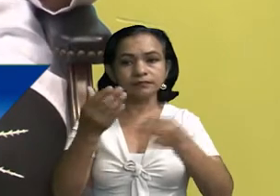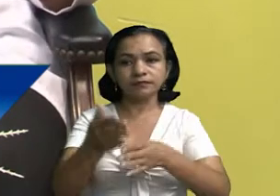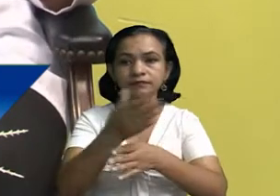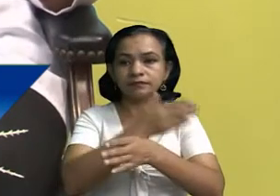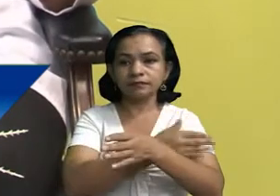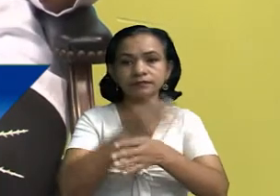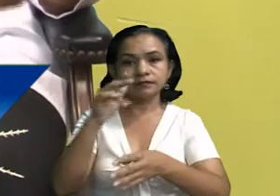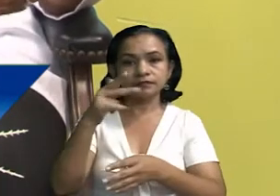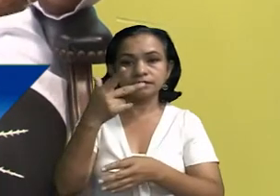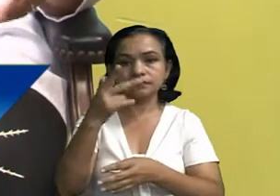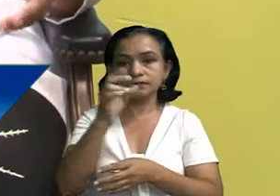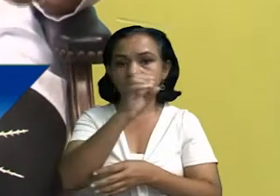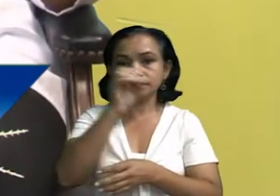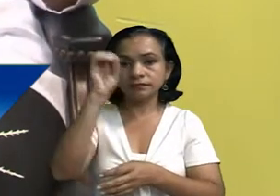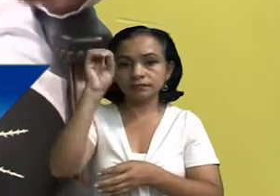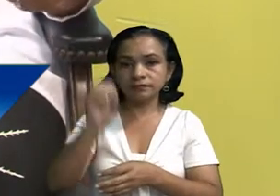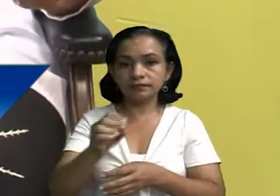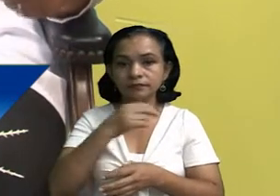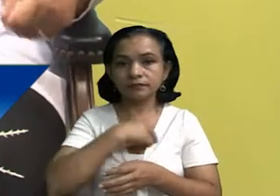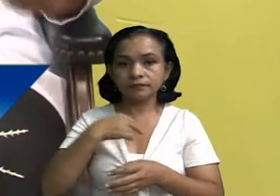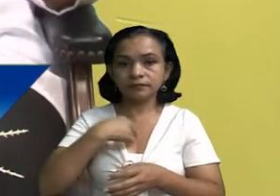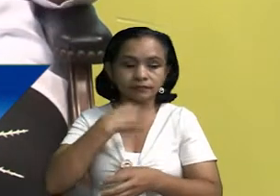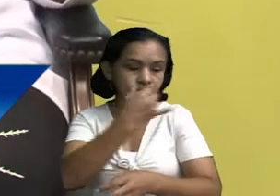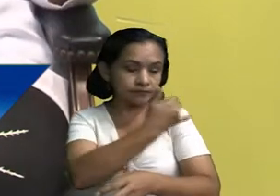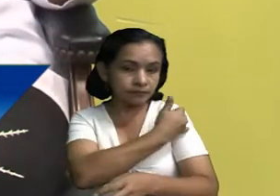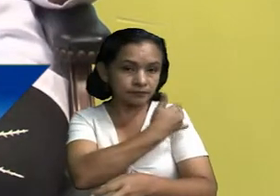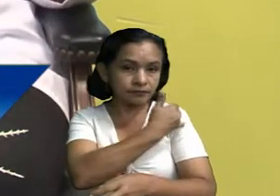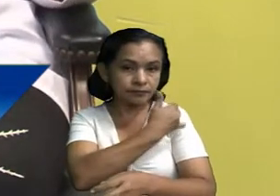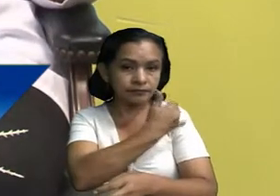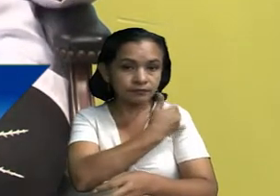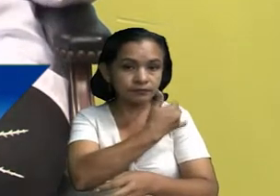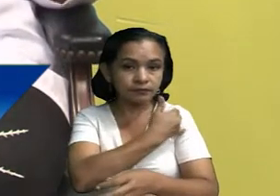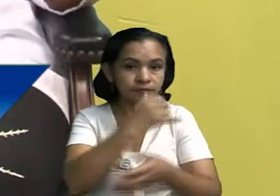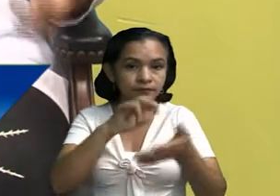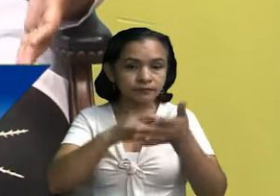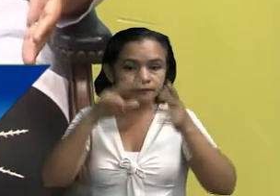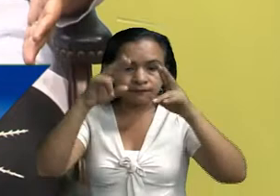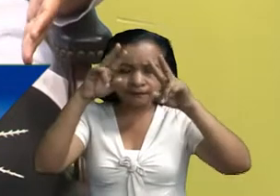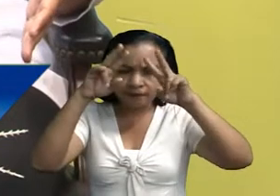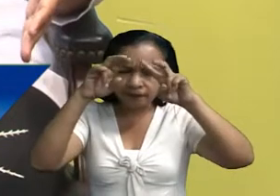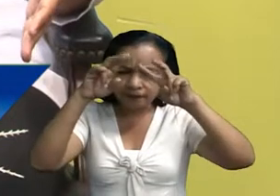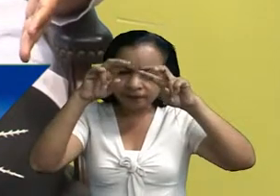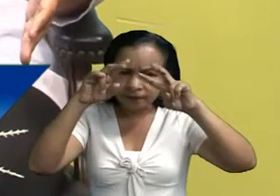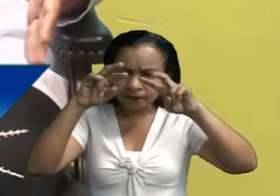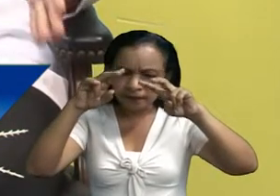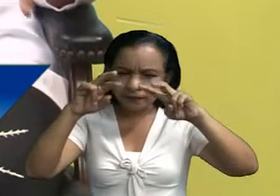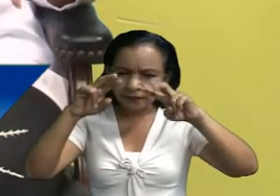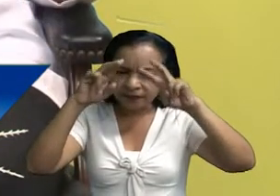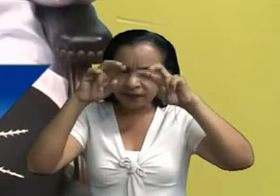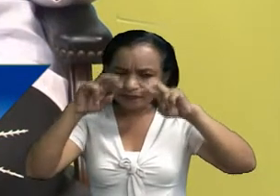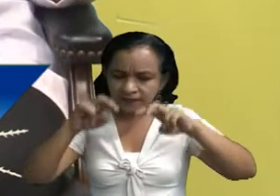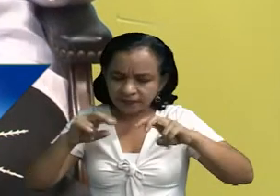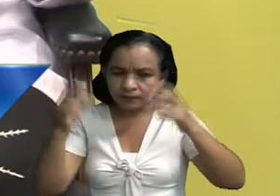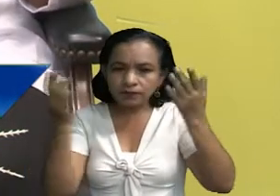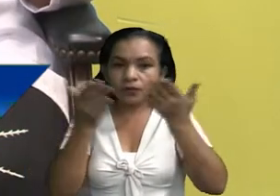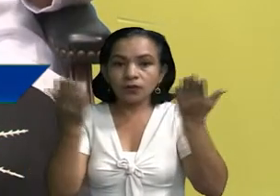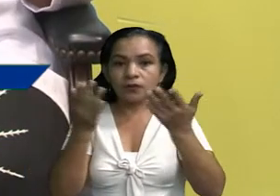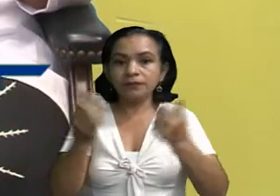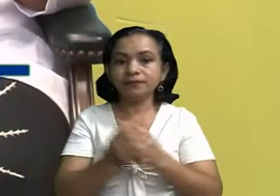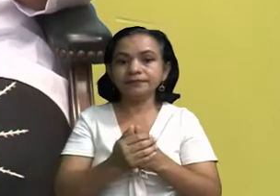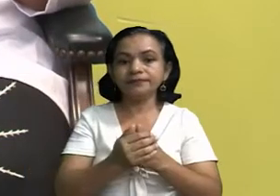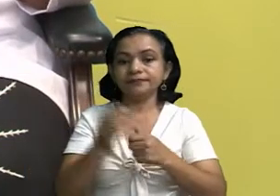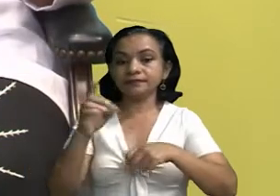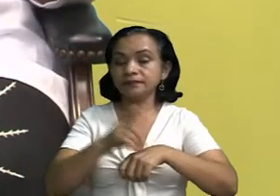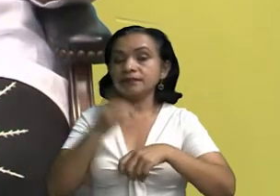un 80% del diagnóstico se hace con la clínica. La clínica significa examinar al paciente. Porque eso es lo que muchas veces